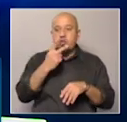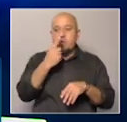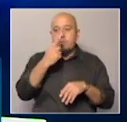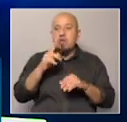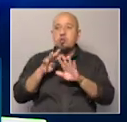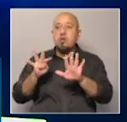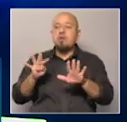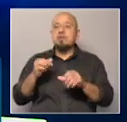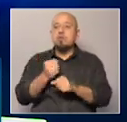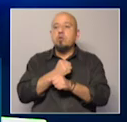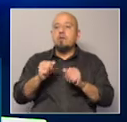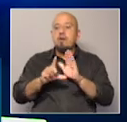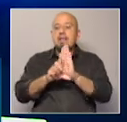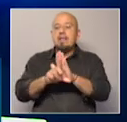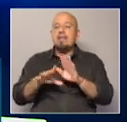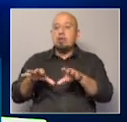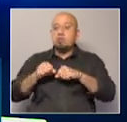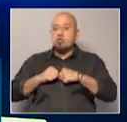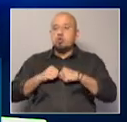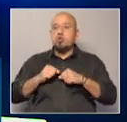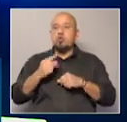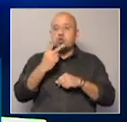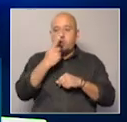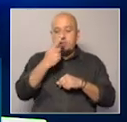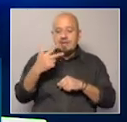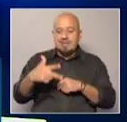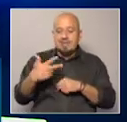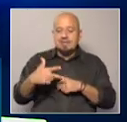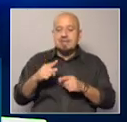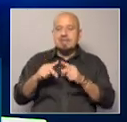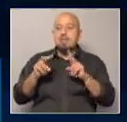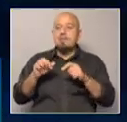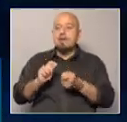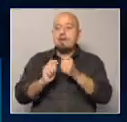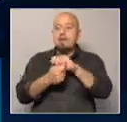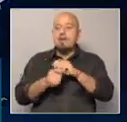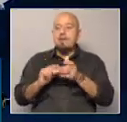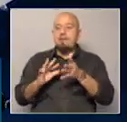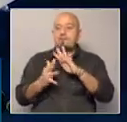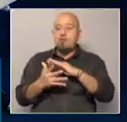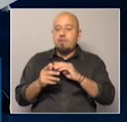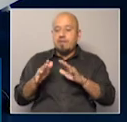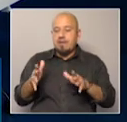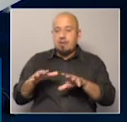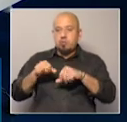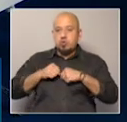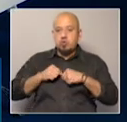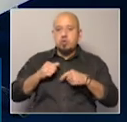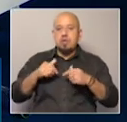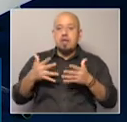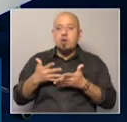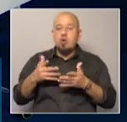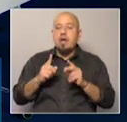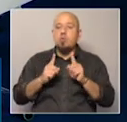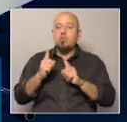de adopción plena, en el año 2013 una nueva ley que modifica el régimen de adopción, y ahora en julio de este año se incorporan